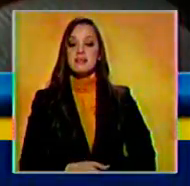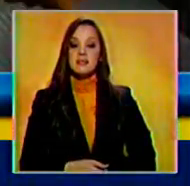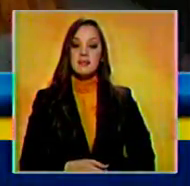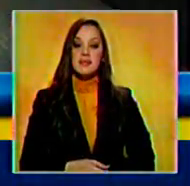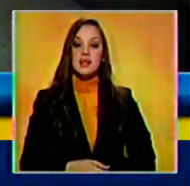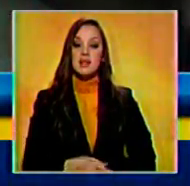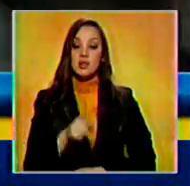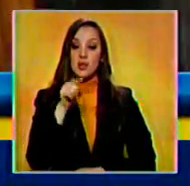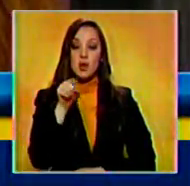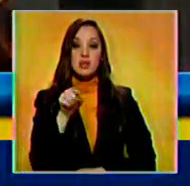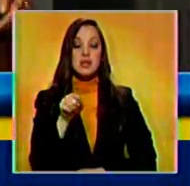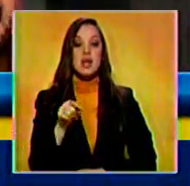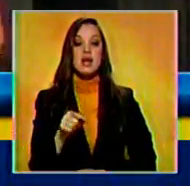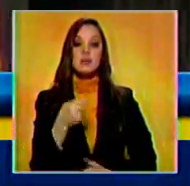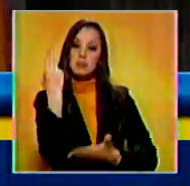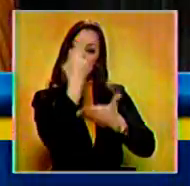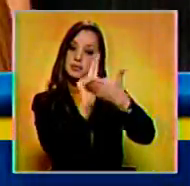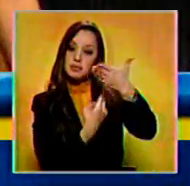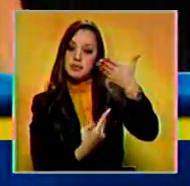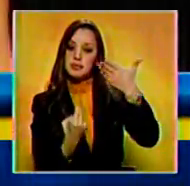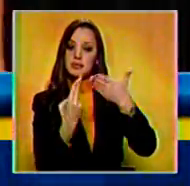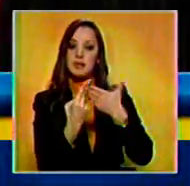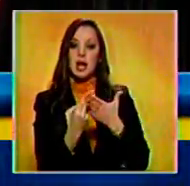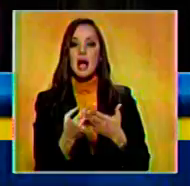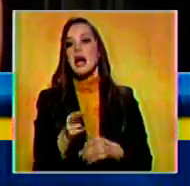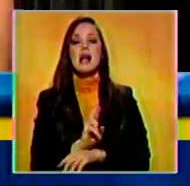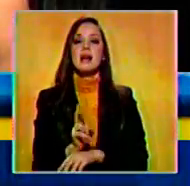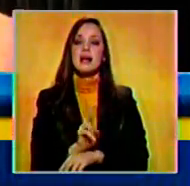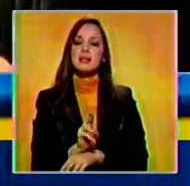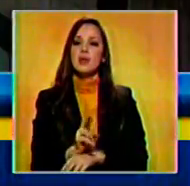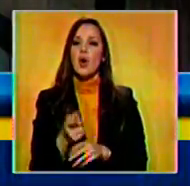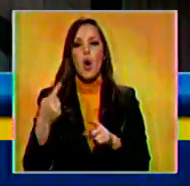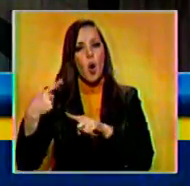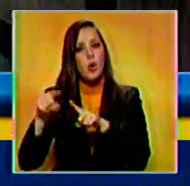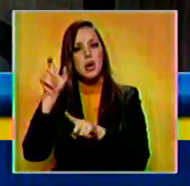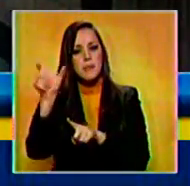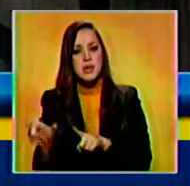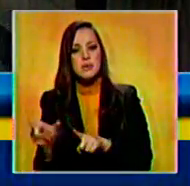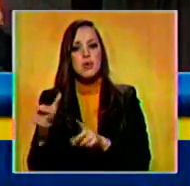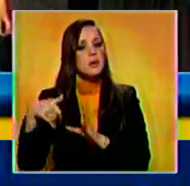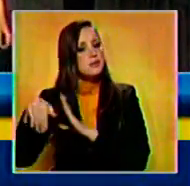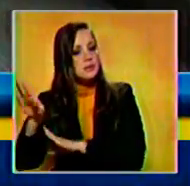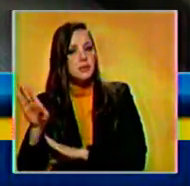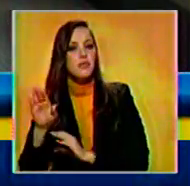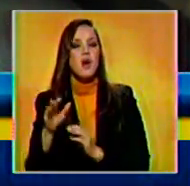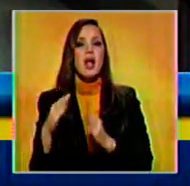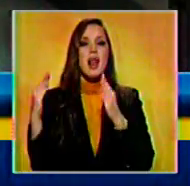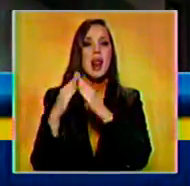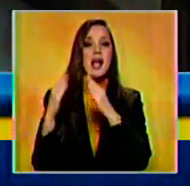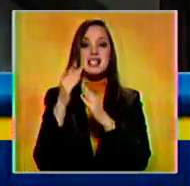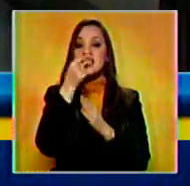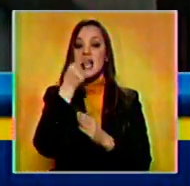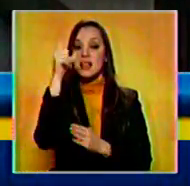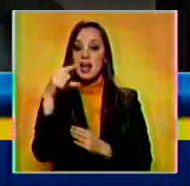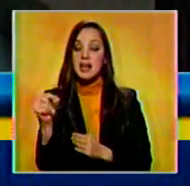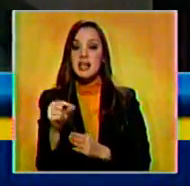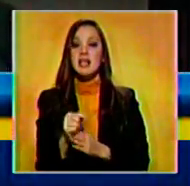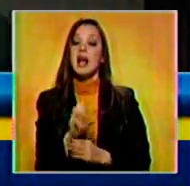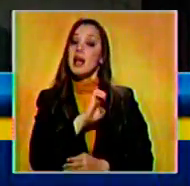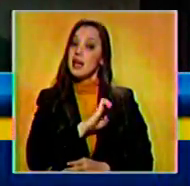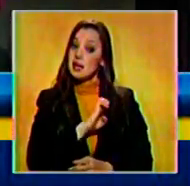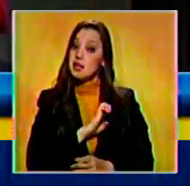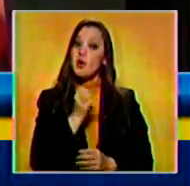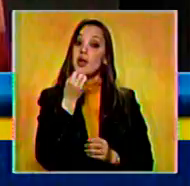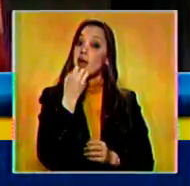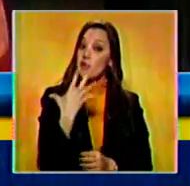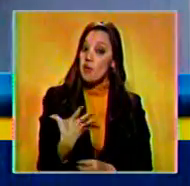al frente de Gucci tras la precipitada salida de Fria Gignani de la casa italiana en enero dio una buena impresión